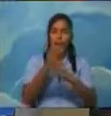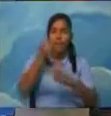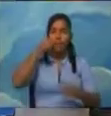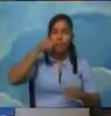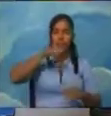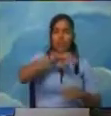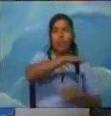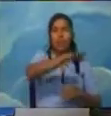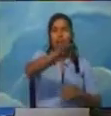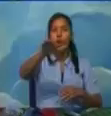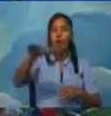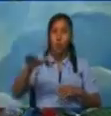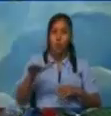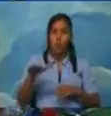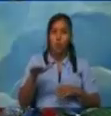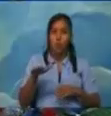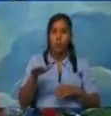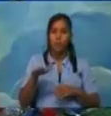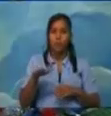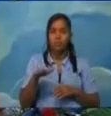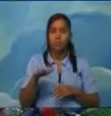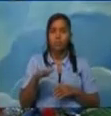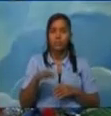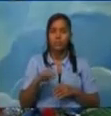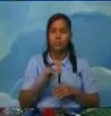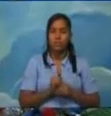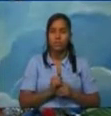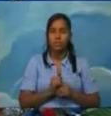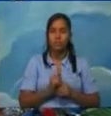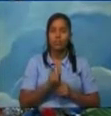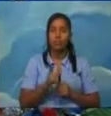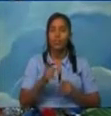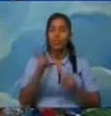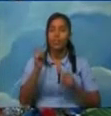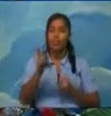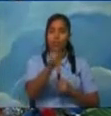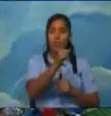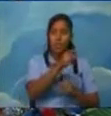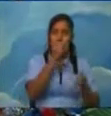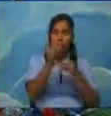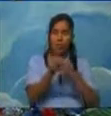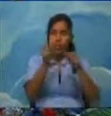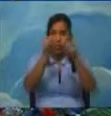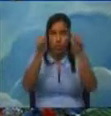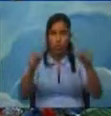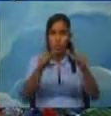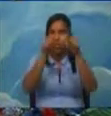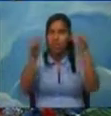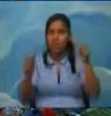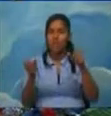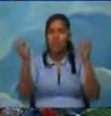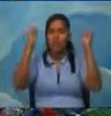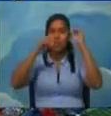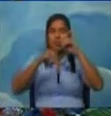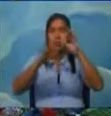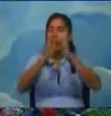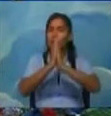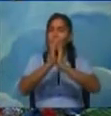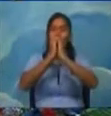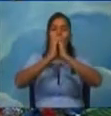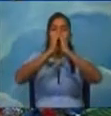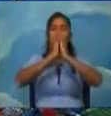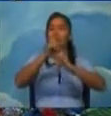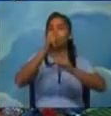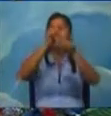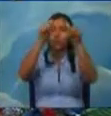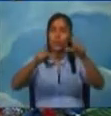Y Jehová os esparcirá entre los pueblos. Si ustedes hacen los muñequitos, y ustedes se ponen a adorar muñequitos